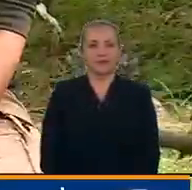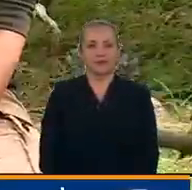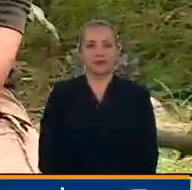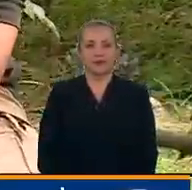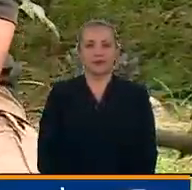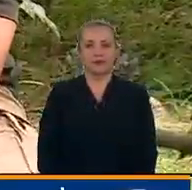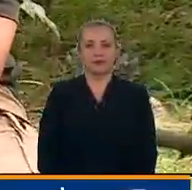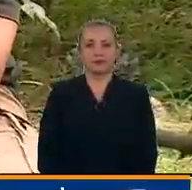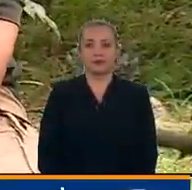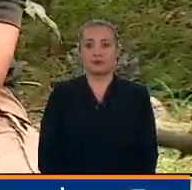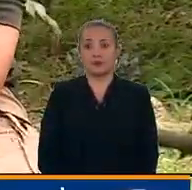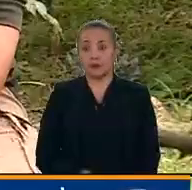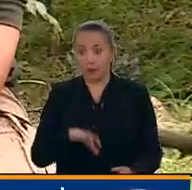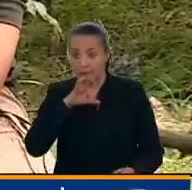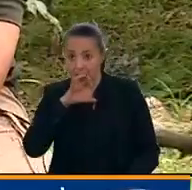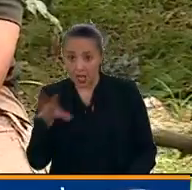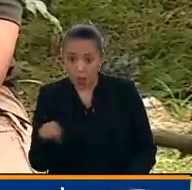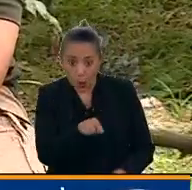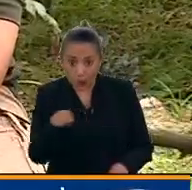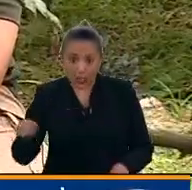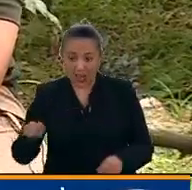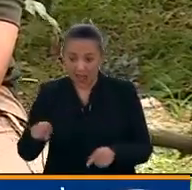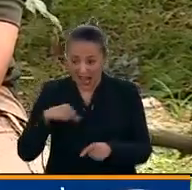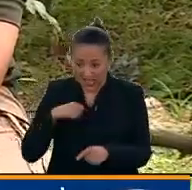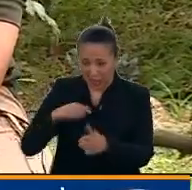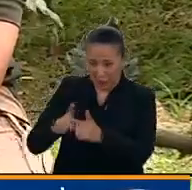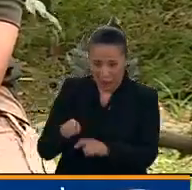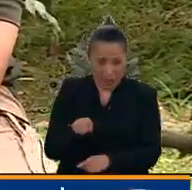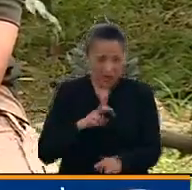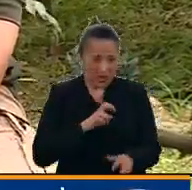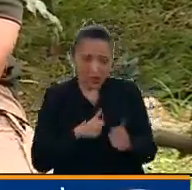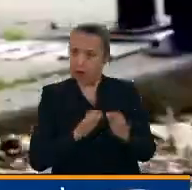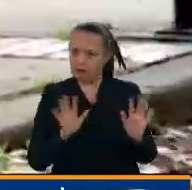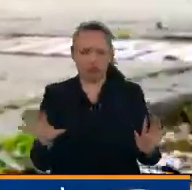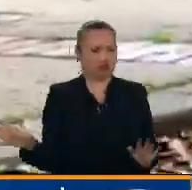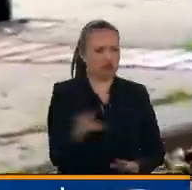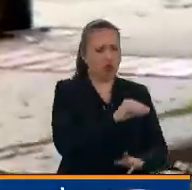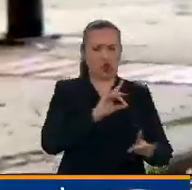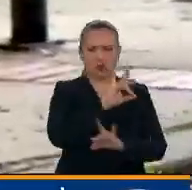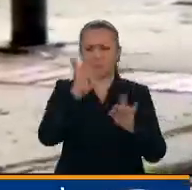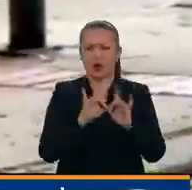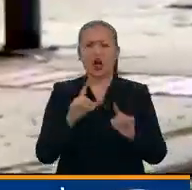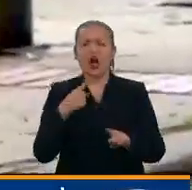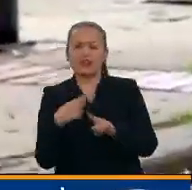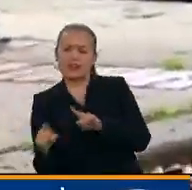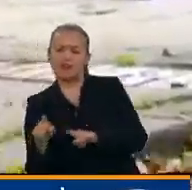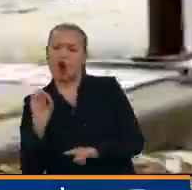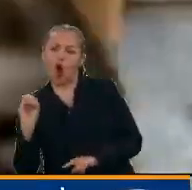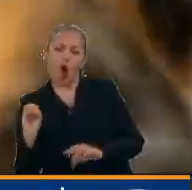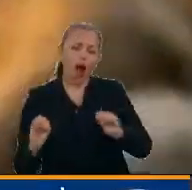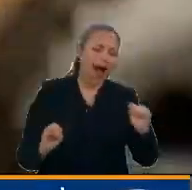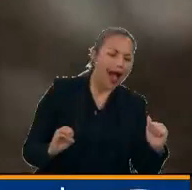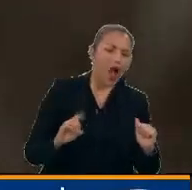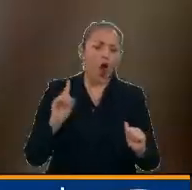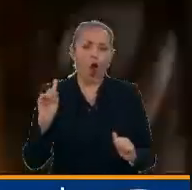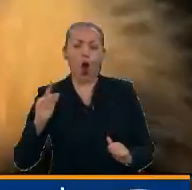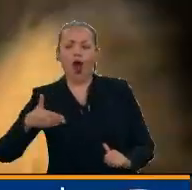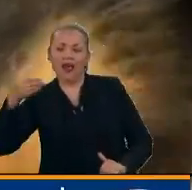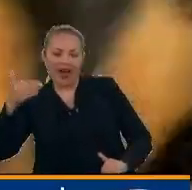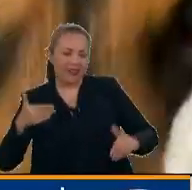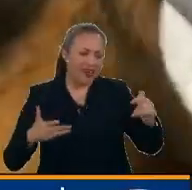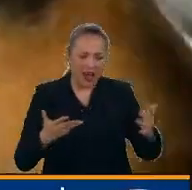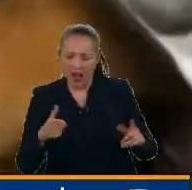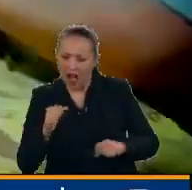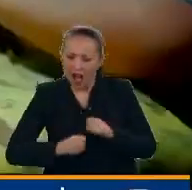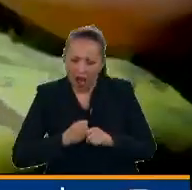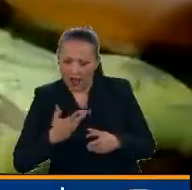No hay perros problema, todos los perros nacen perfectos, no hay ninguna distinción entre sexo, raza o edad. El tema es qué